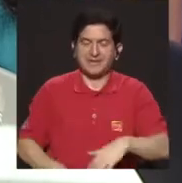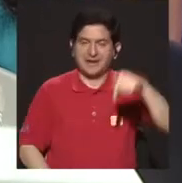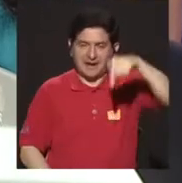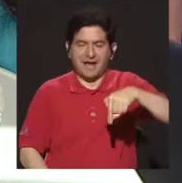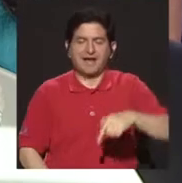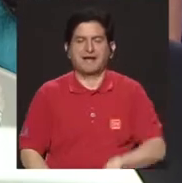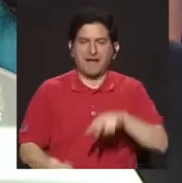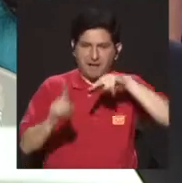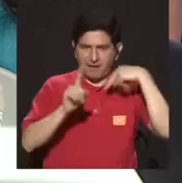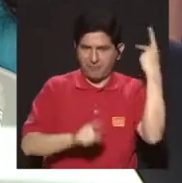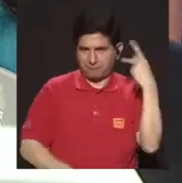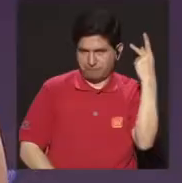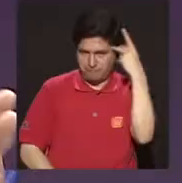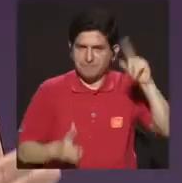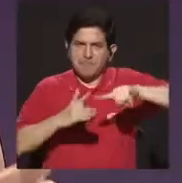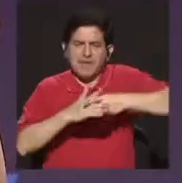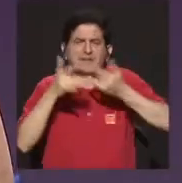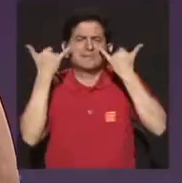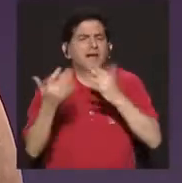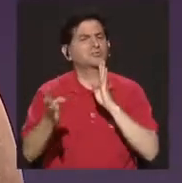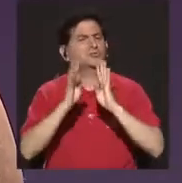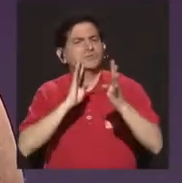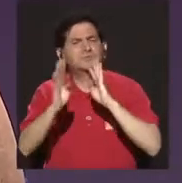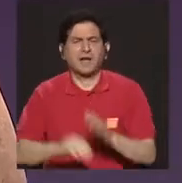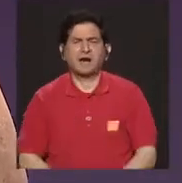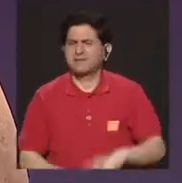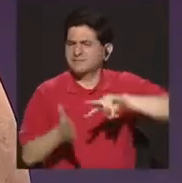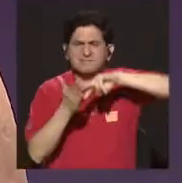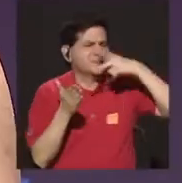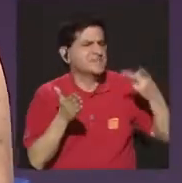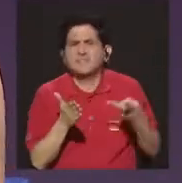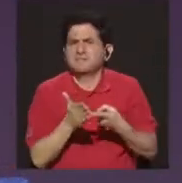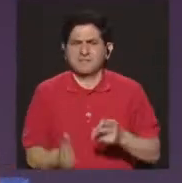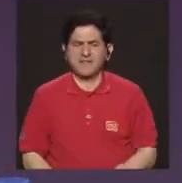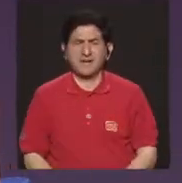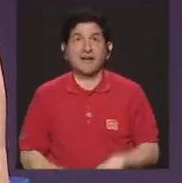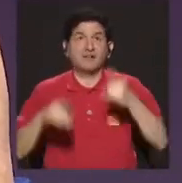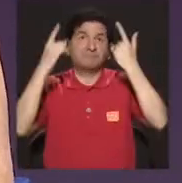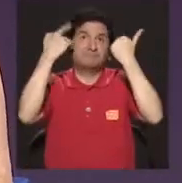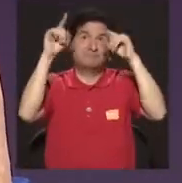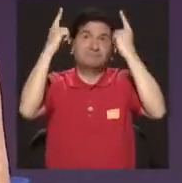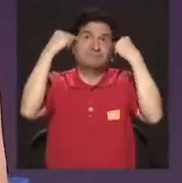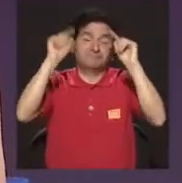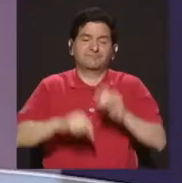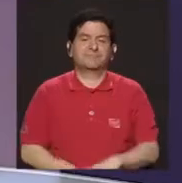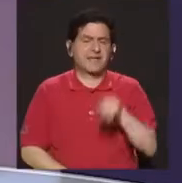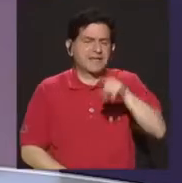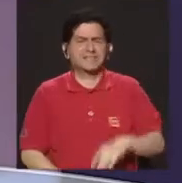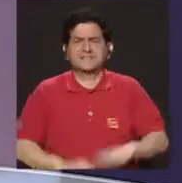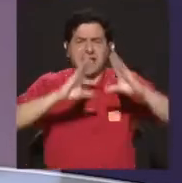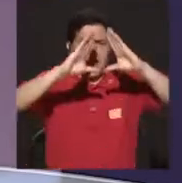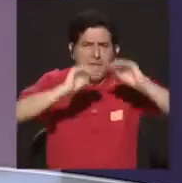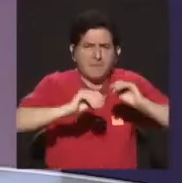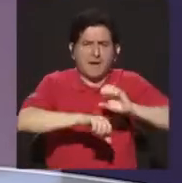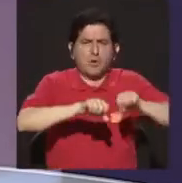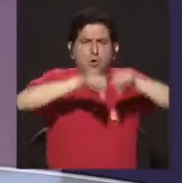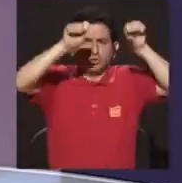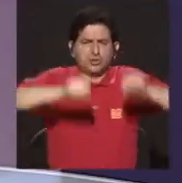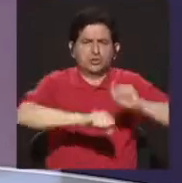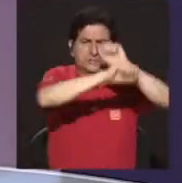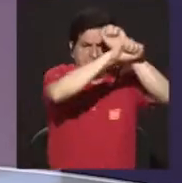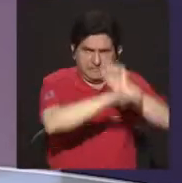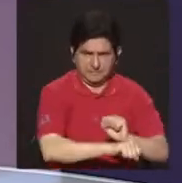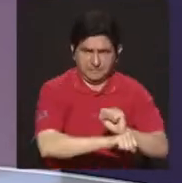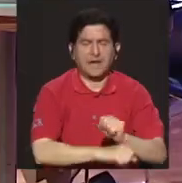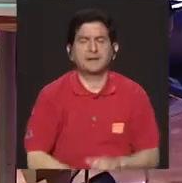políticas y empecemos conversando sobre lo que es el famoso apagón analógico porque